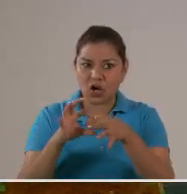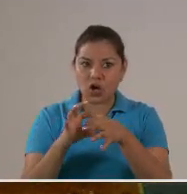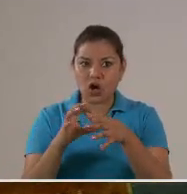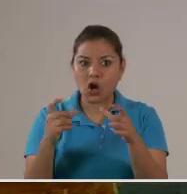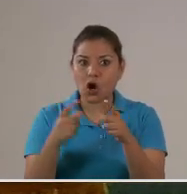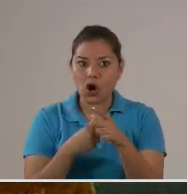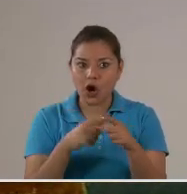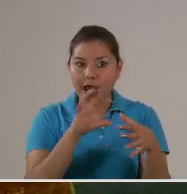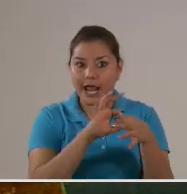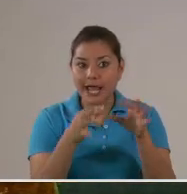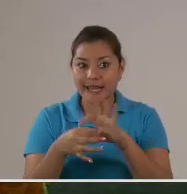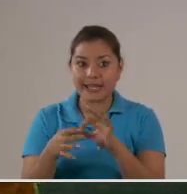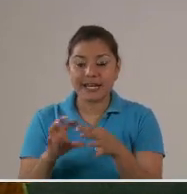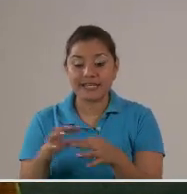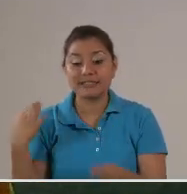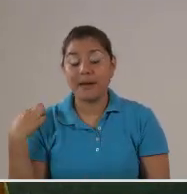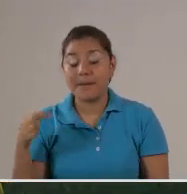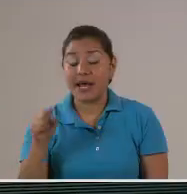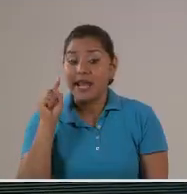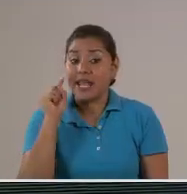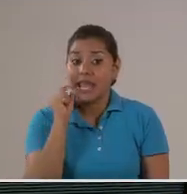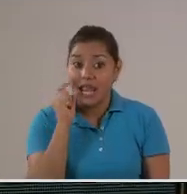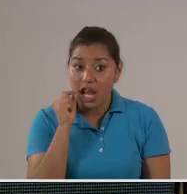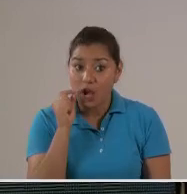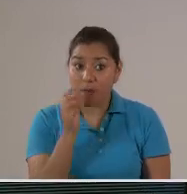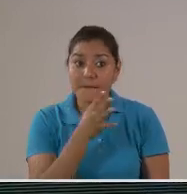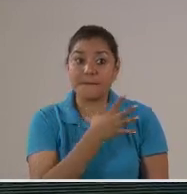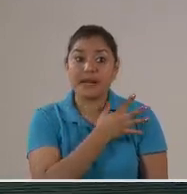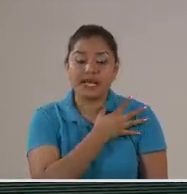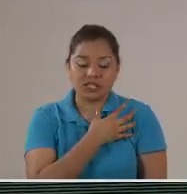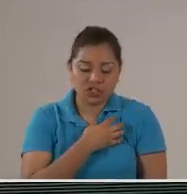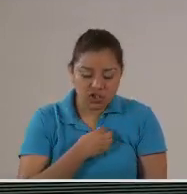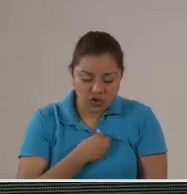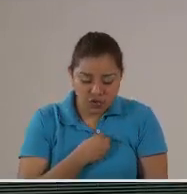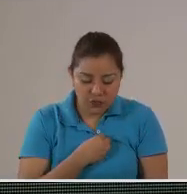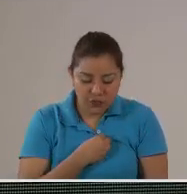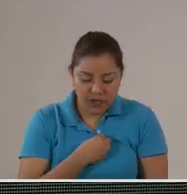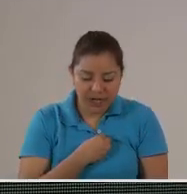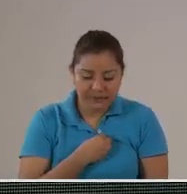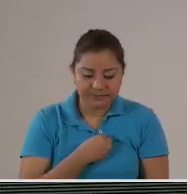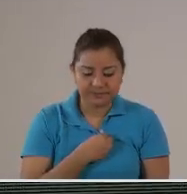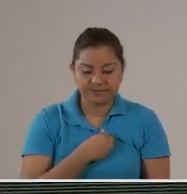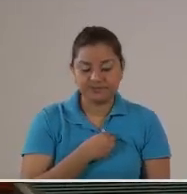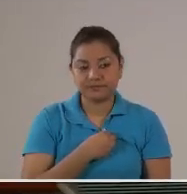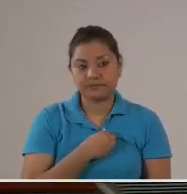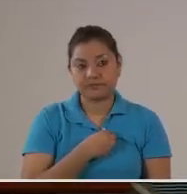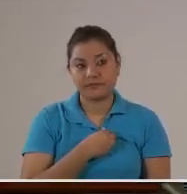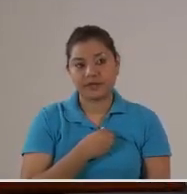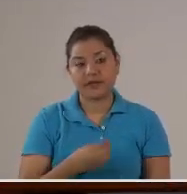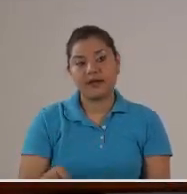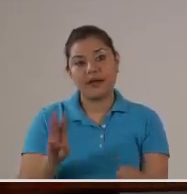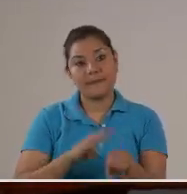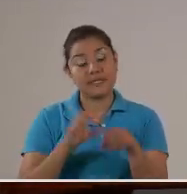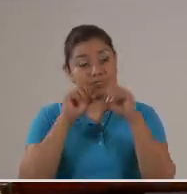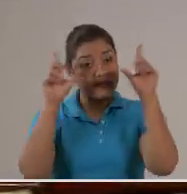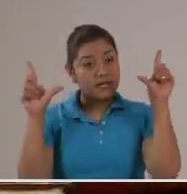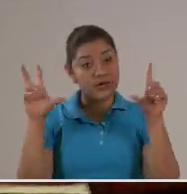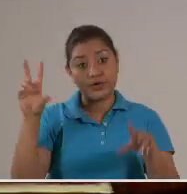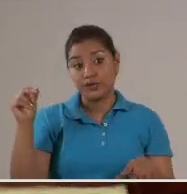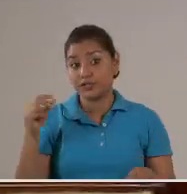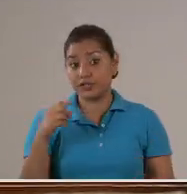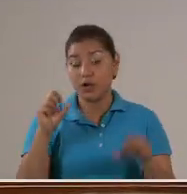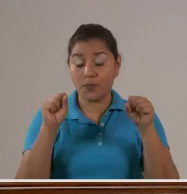sufrir o sea hermano más claro no no se lo podían plantear